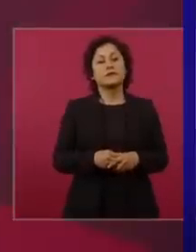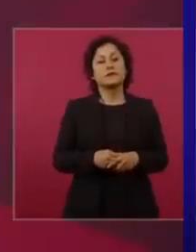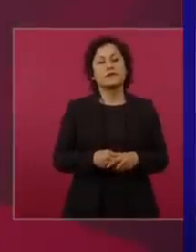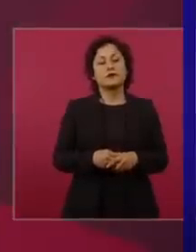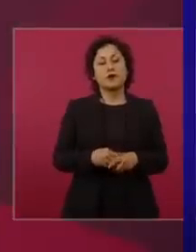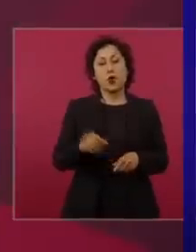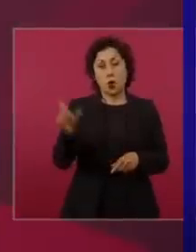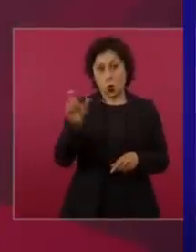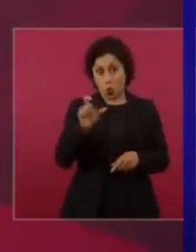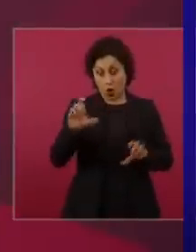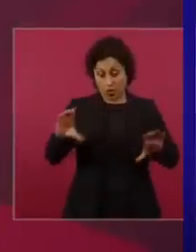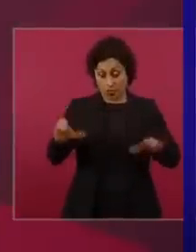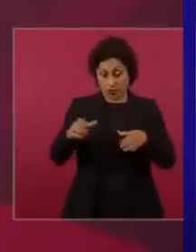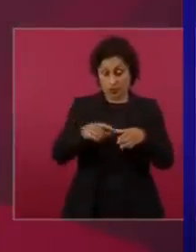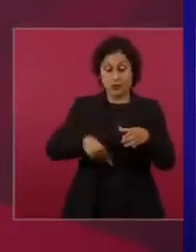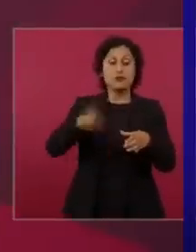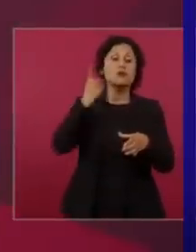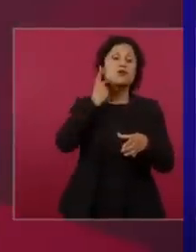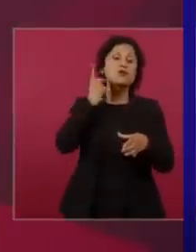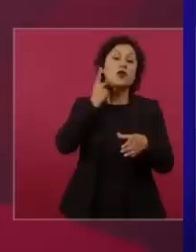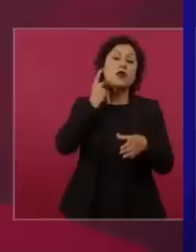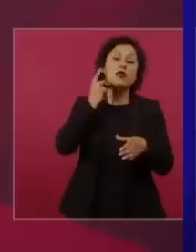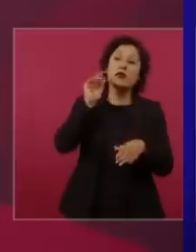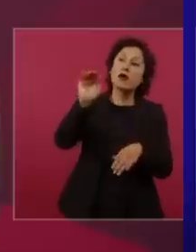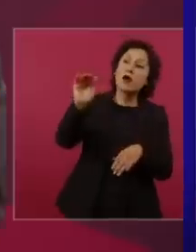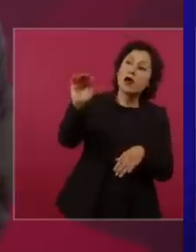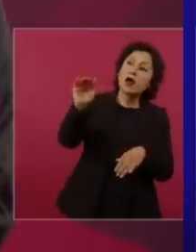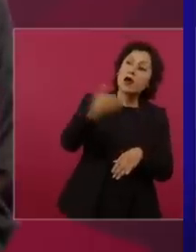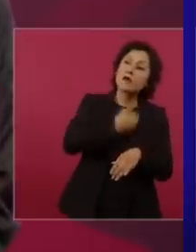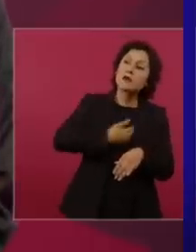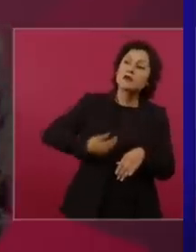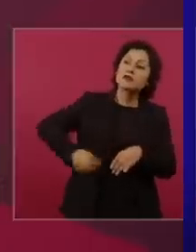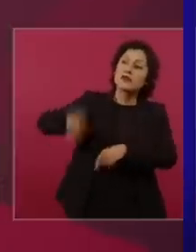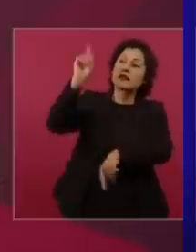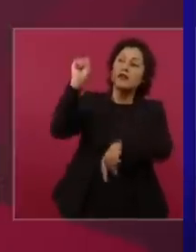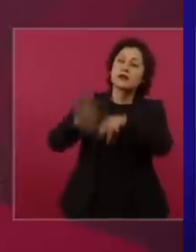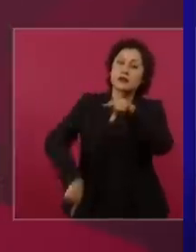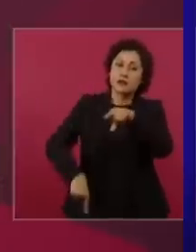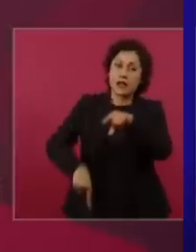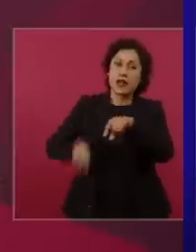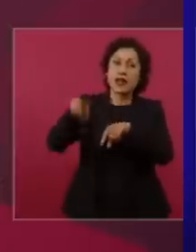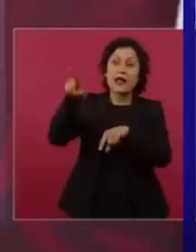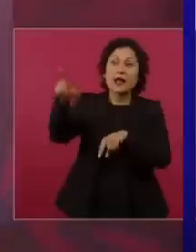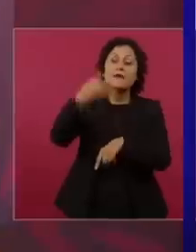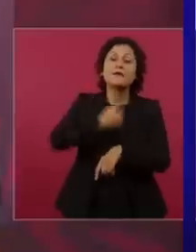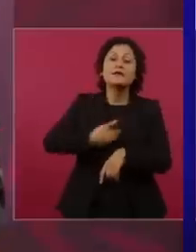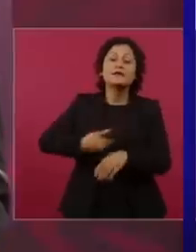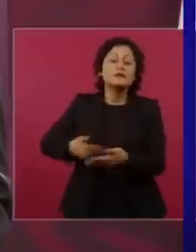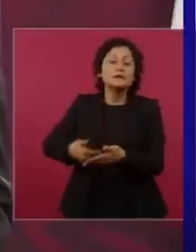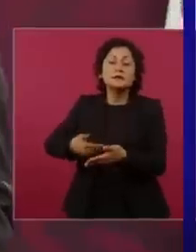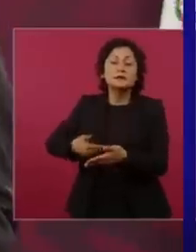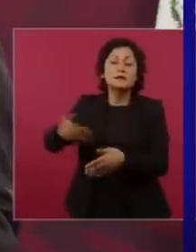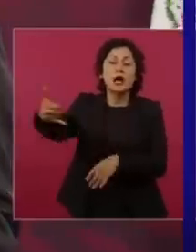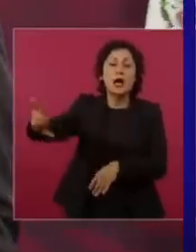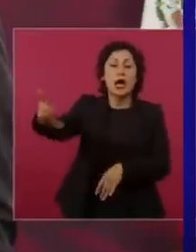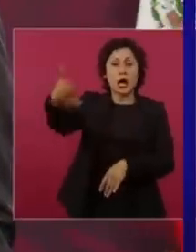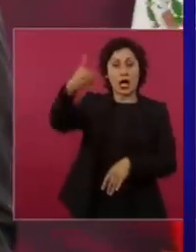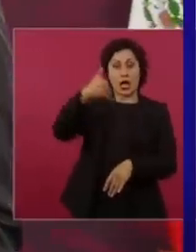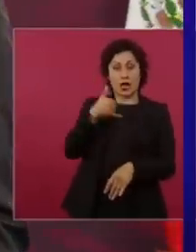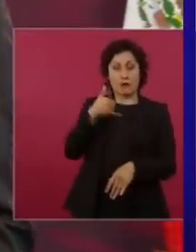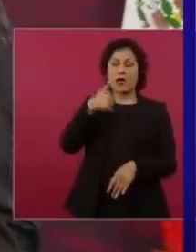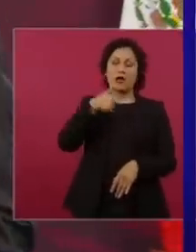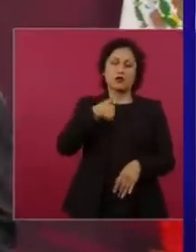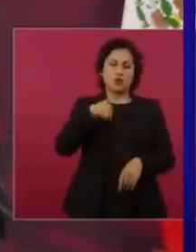van a destituir, habla por teléfono aquí, yo no estaba, estaba en una reunión, pero pide que me